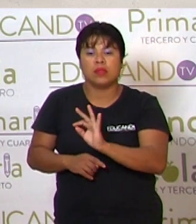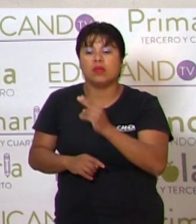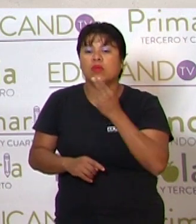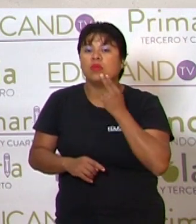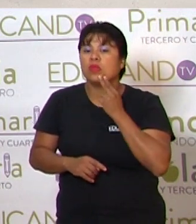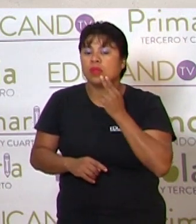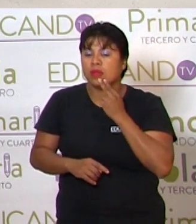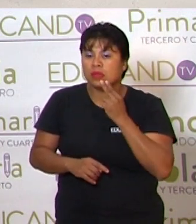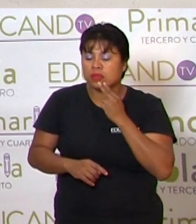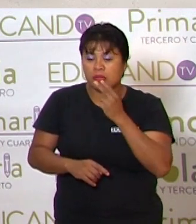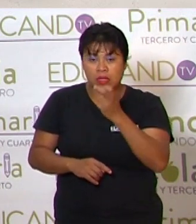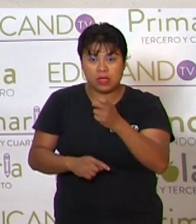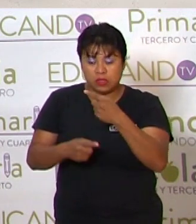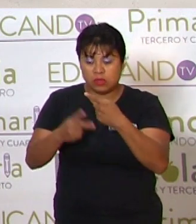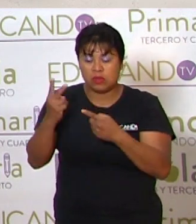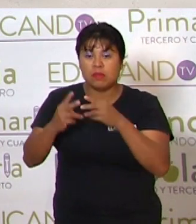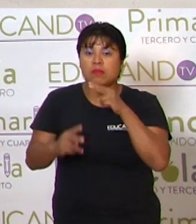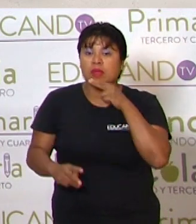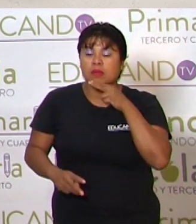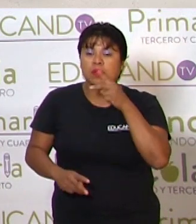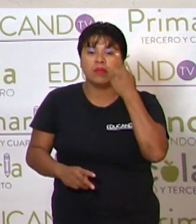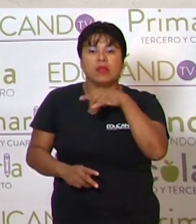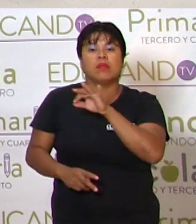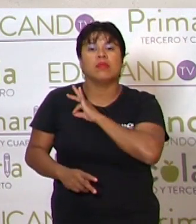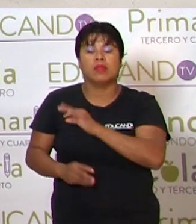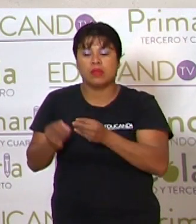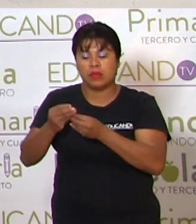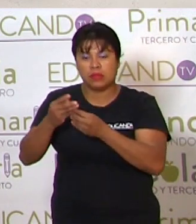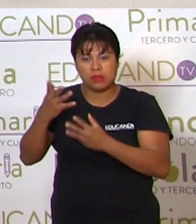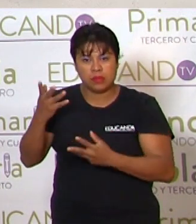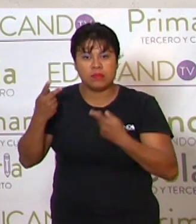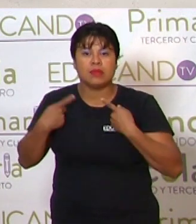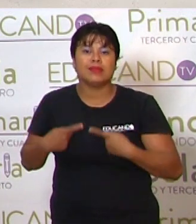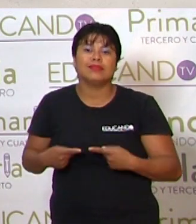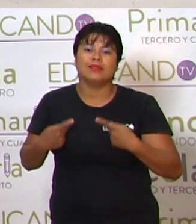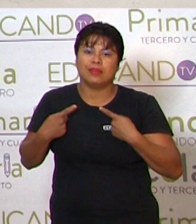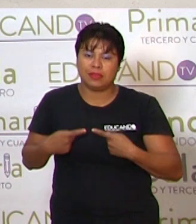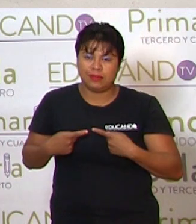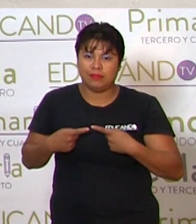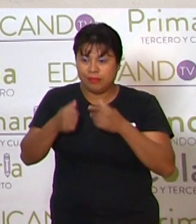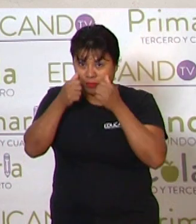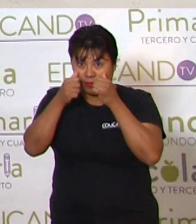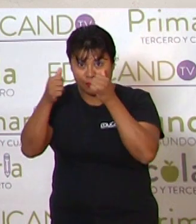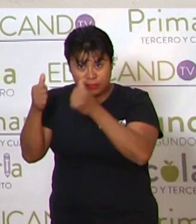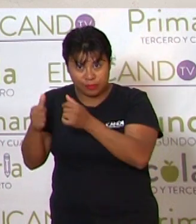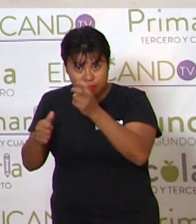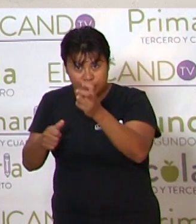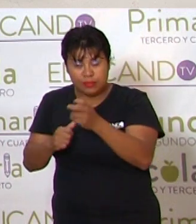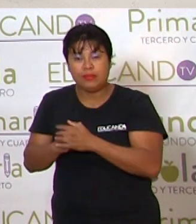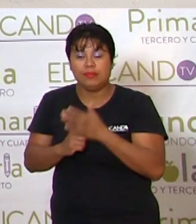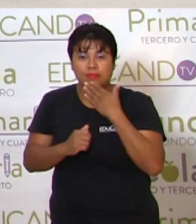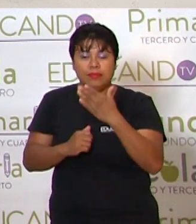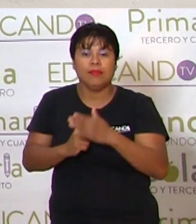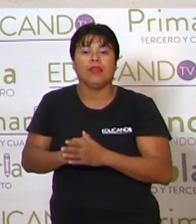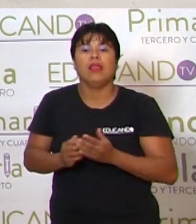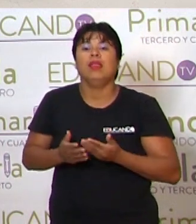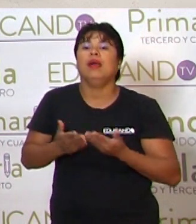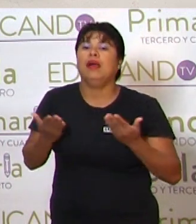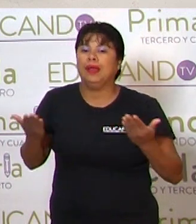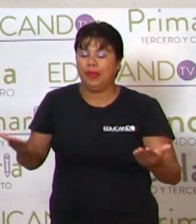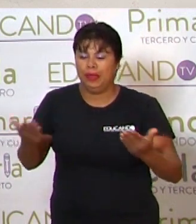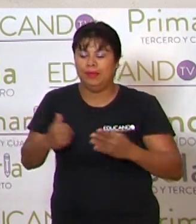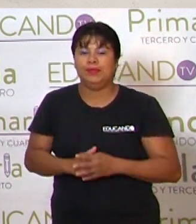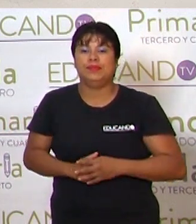poder utilizar estos verbos para poder describir personas. Atención con esto. ¿Bien?